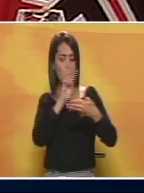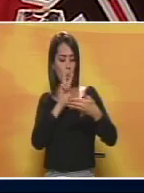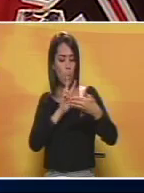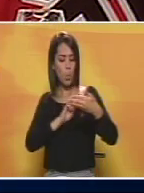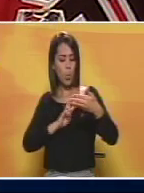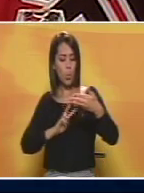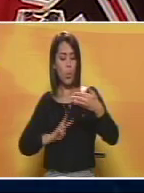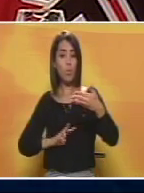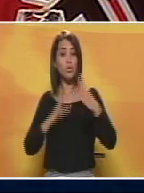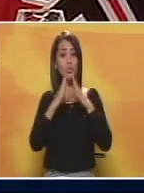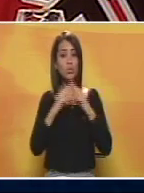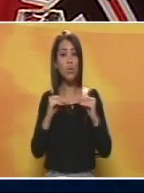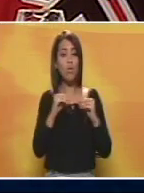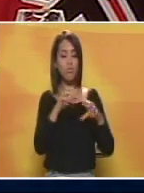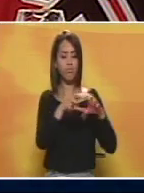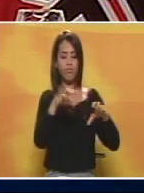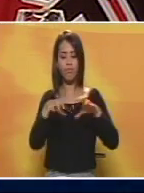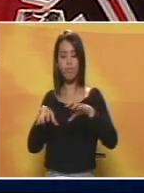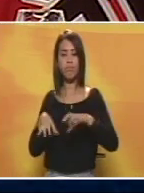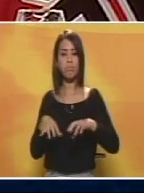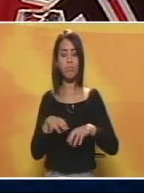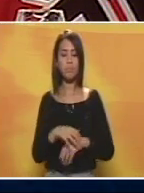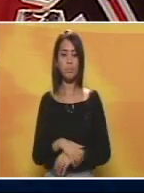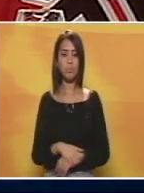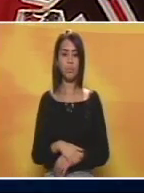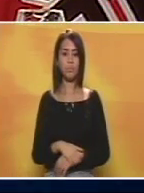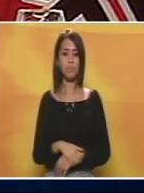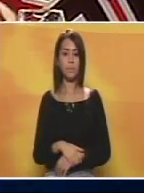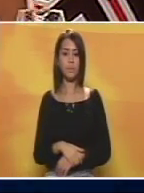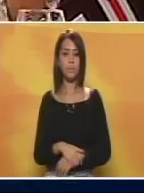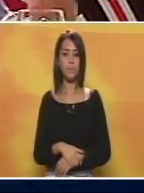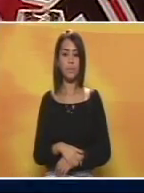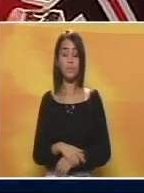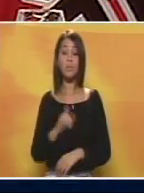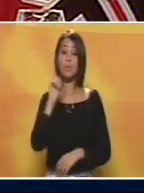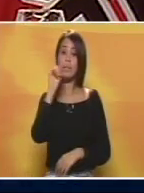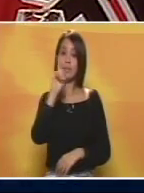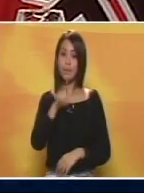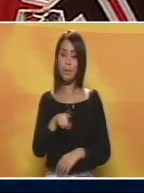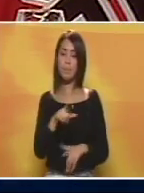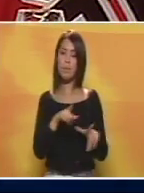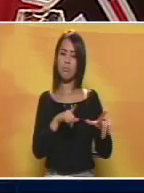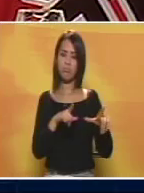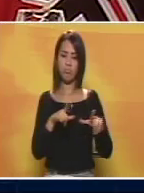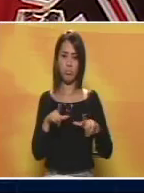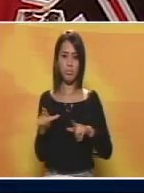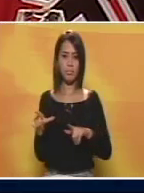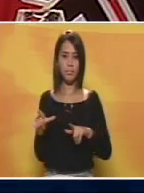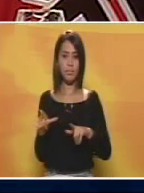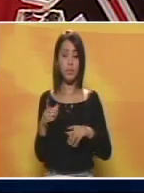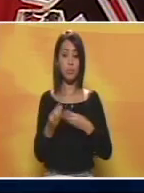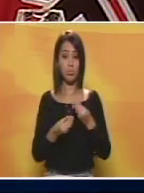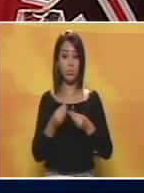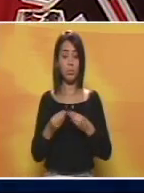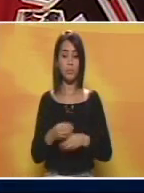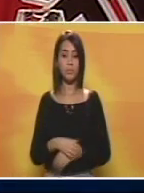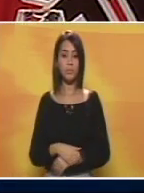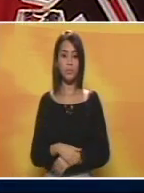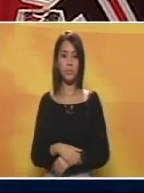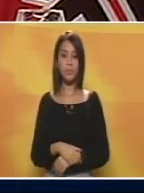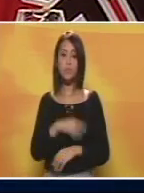fueron restaurados a su lugar de origen. Es decir, que eso también ya lo cumplimos.